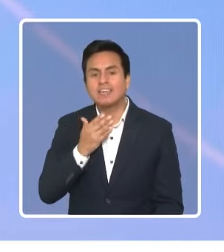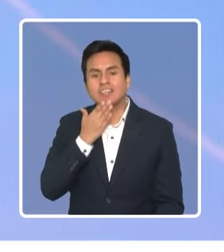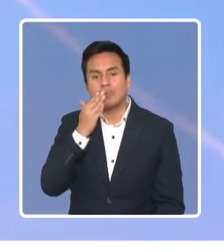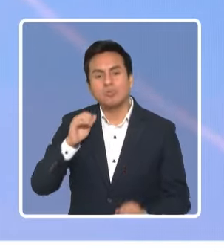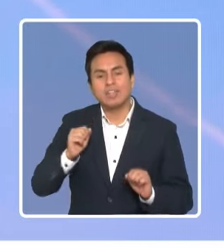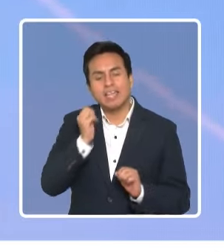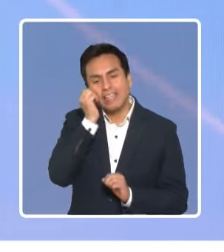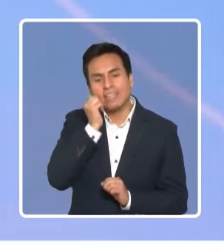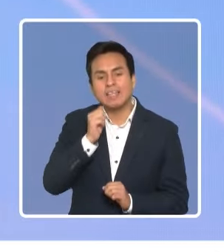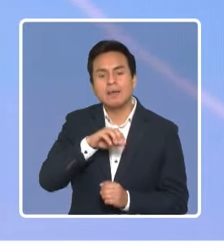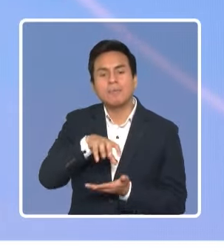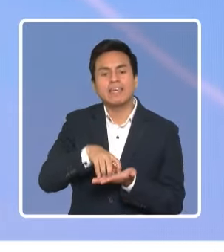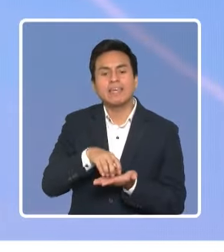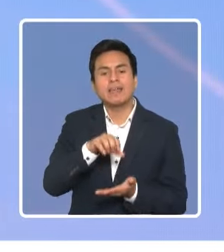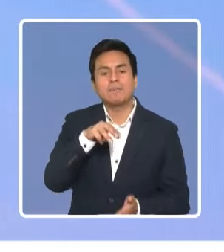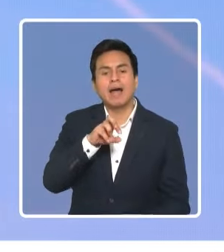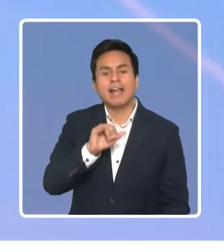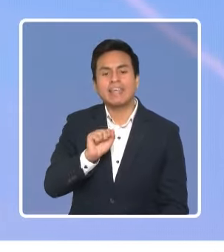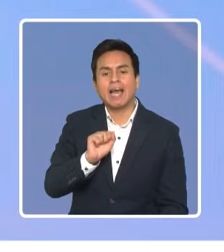Arenas, en el Parque María Betty.